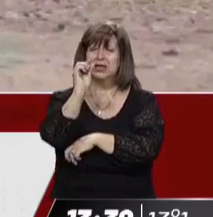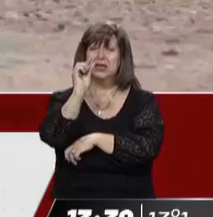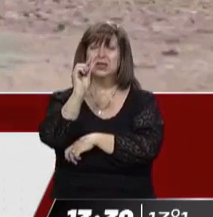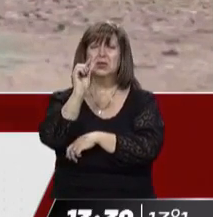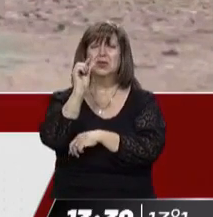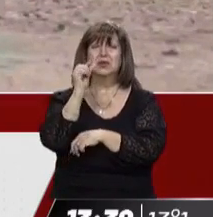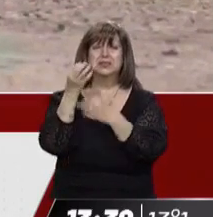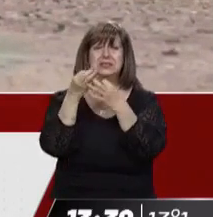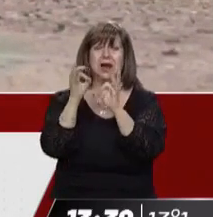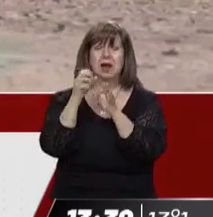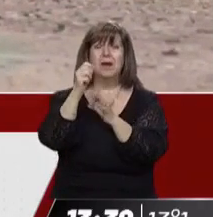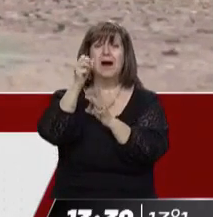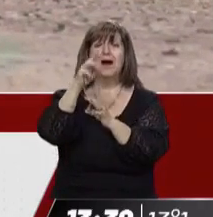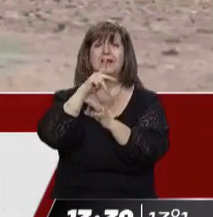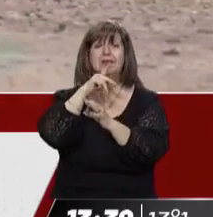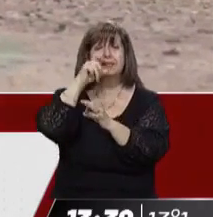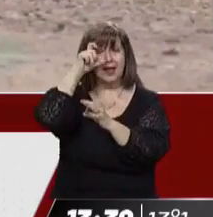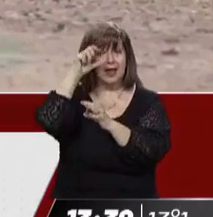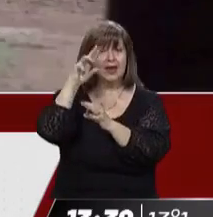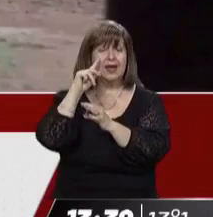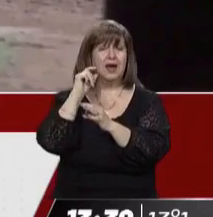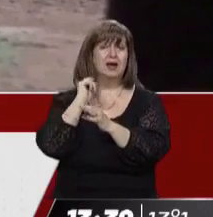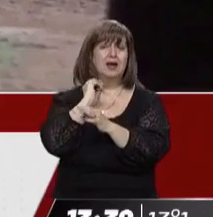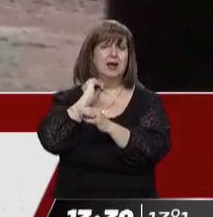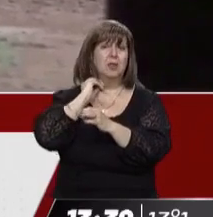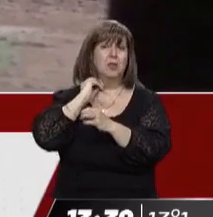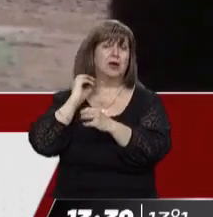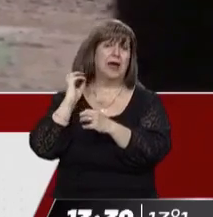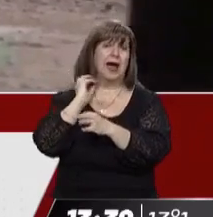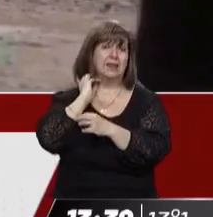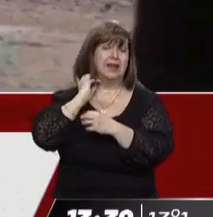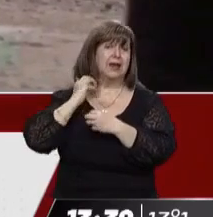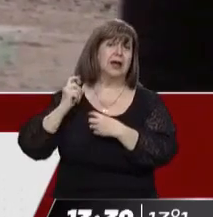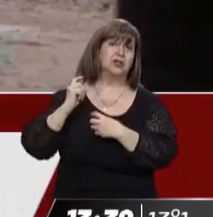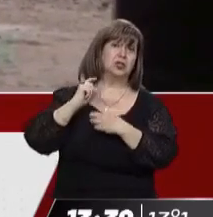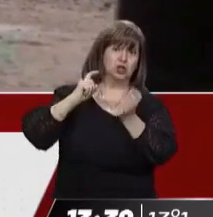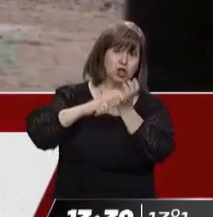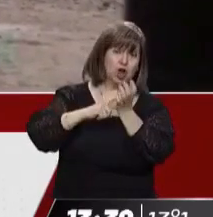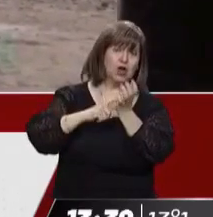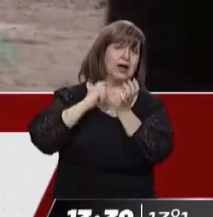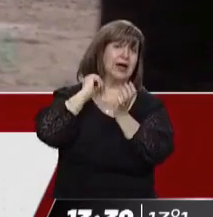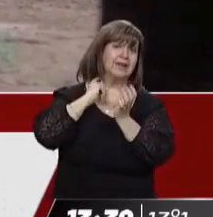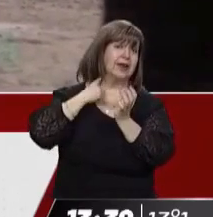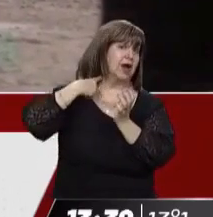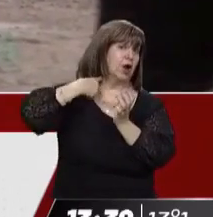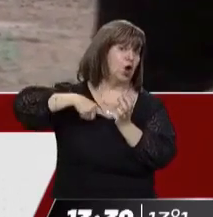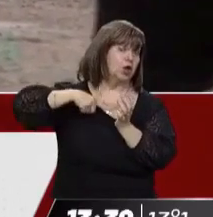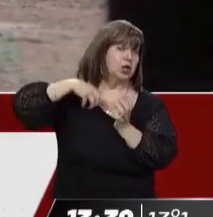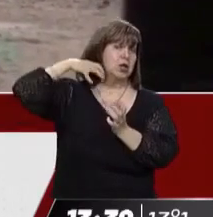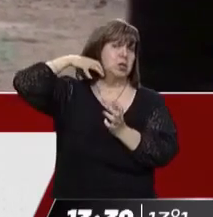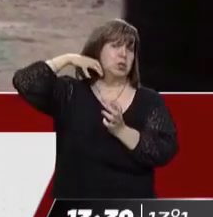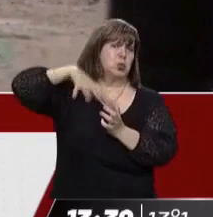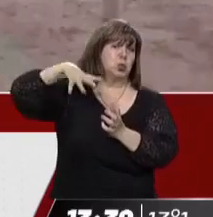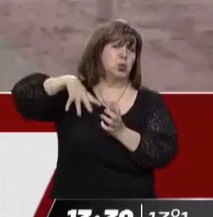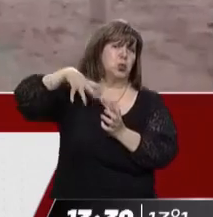a una arteria y que si tocaba la arteria directamente me iba a desangrar y morirme o estar en terapia intensiva O